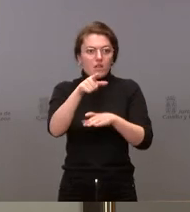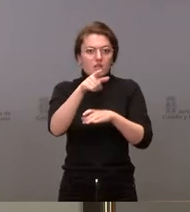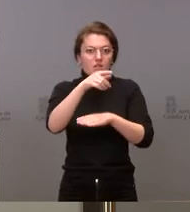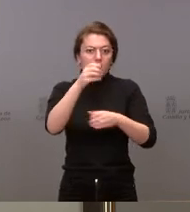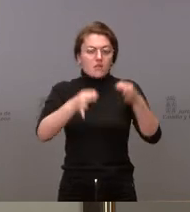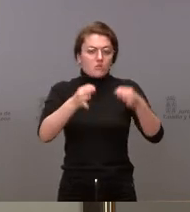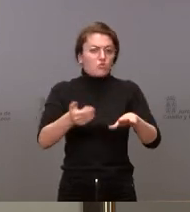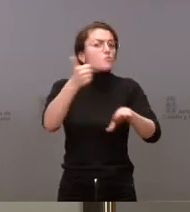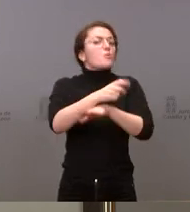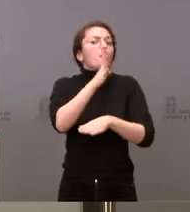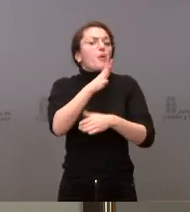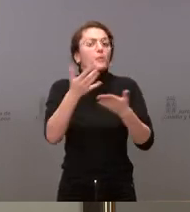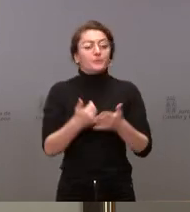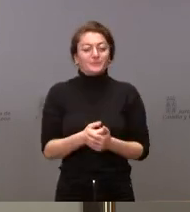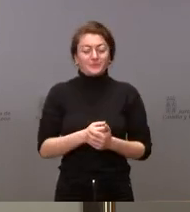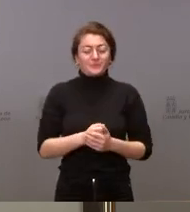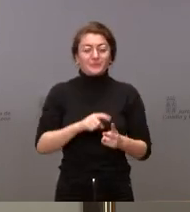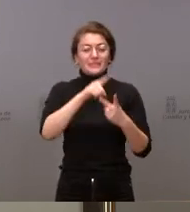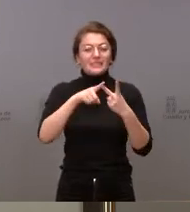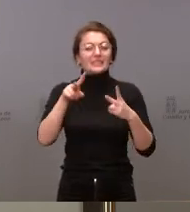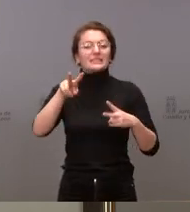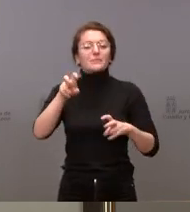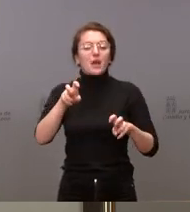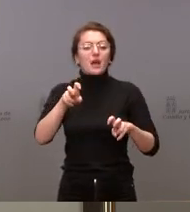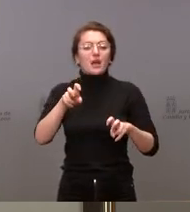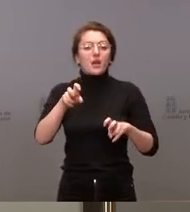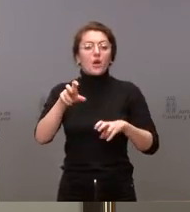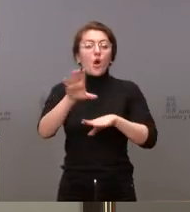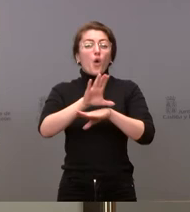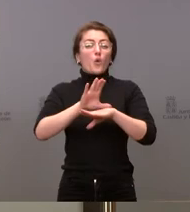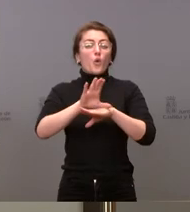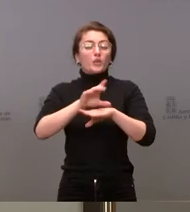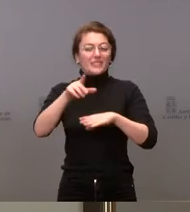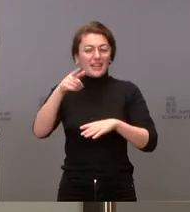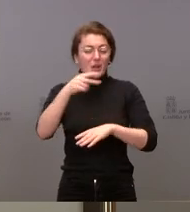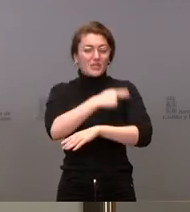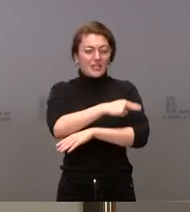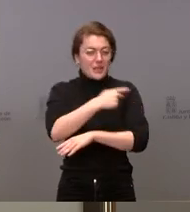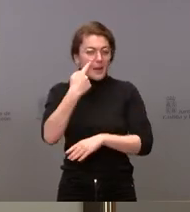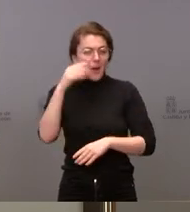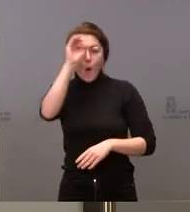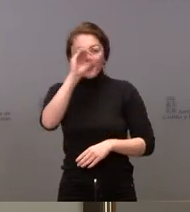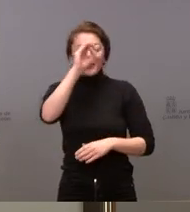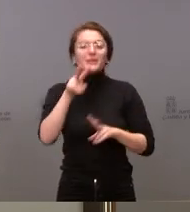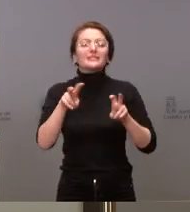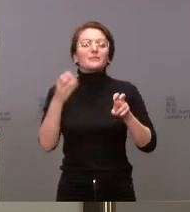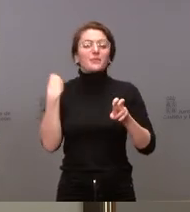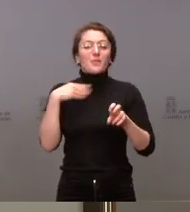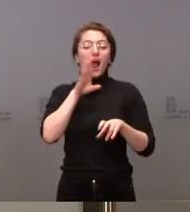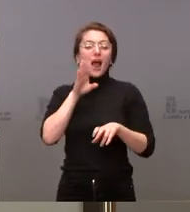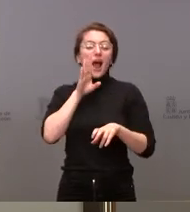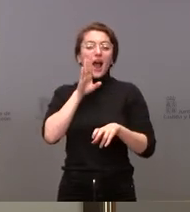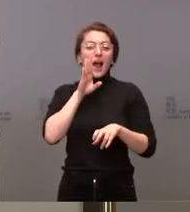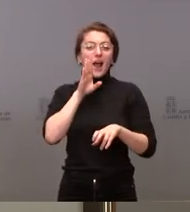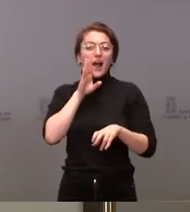opinión del consejero de sanidad sobre la la cuestión a la que apuntó el presidente del gobierno de gripal